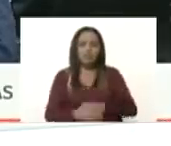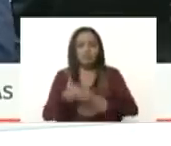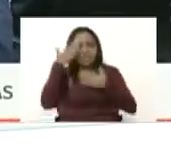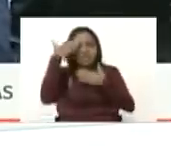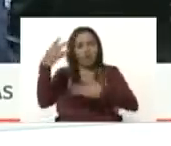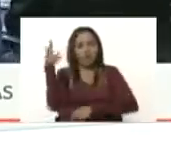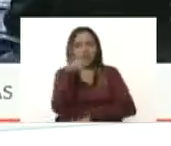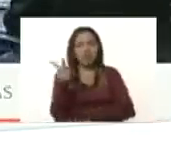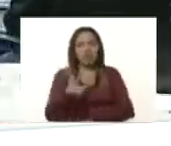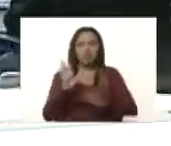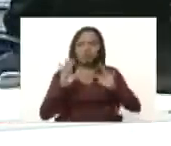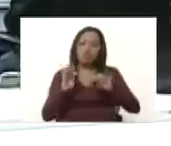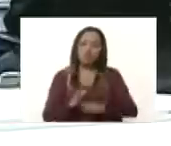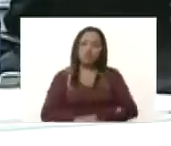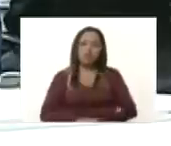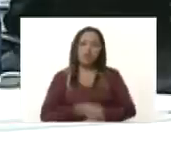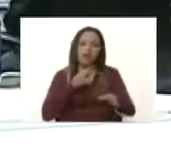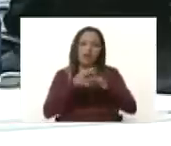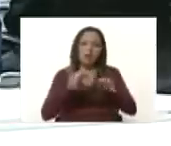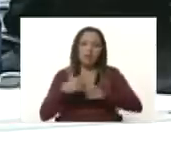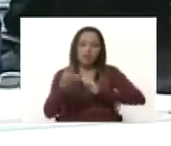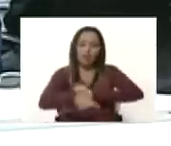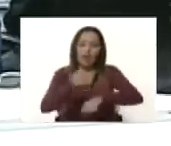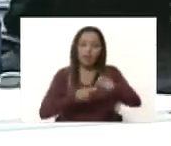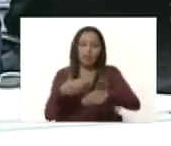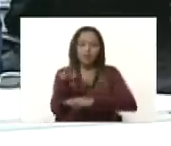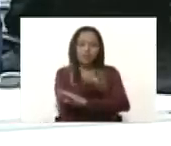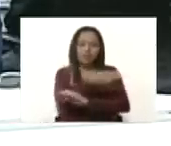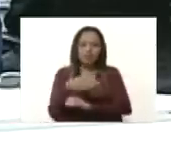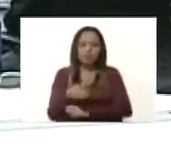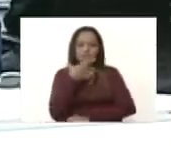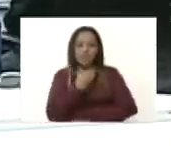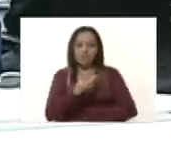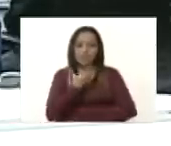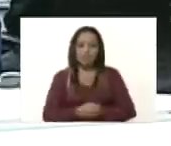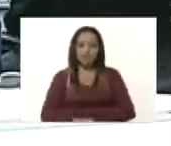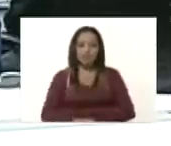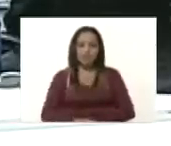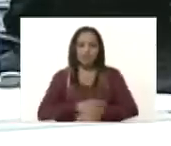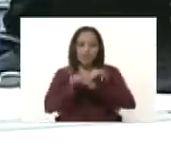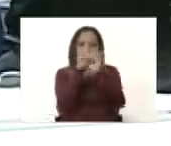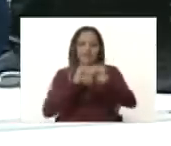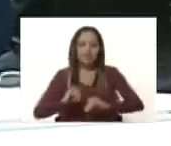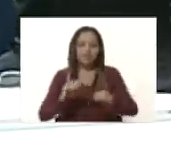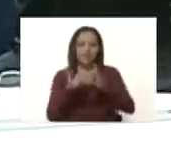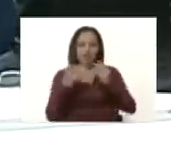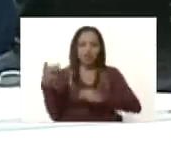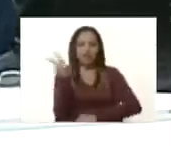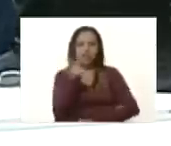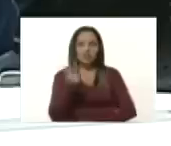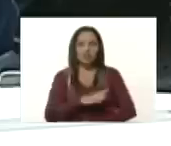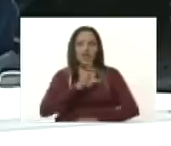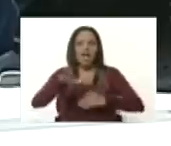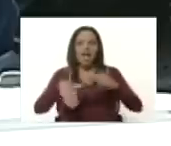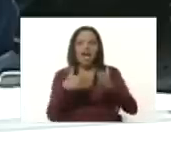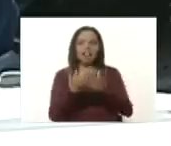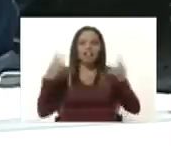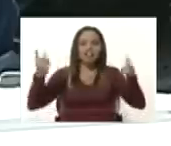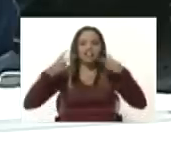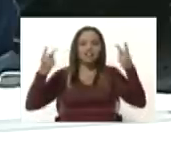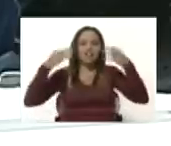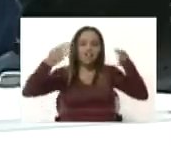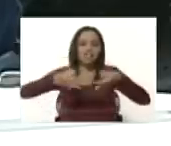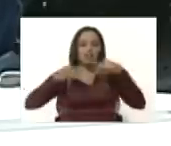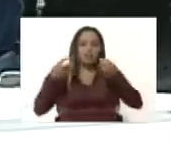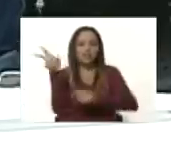a Venezuela, nos despedimos con Petro Gaita, música de diciembre para la felicidad de toda Venezuela. Hasta la victoria